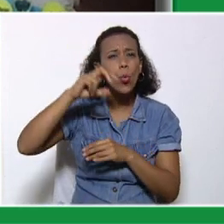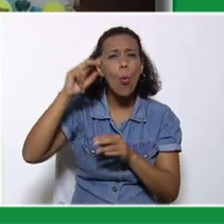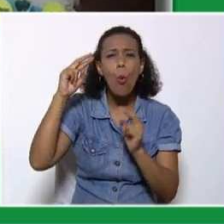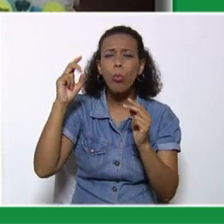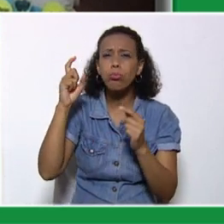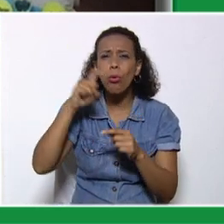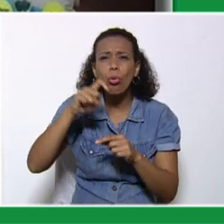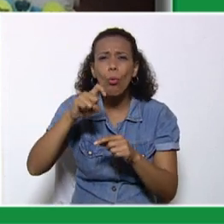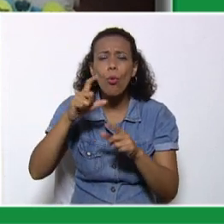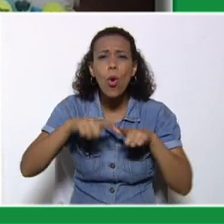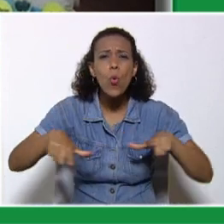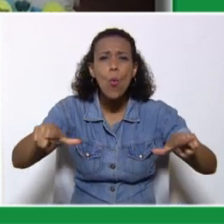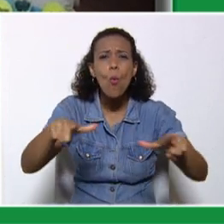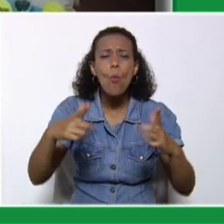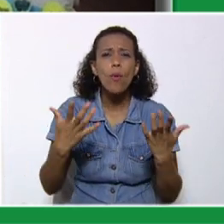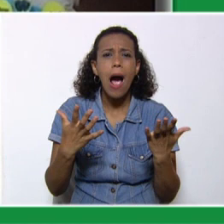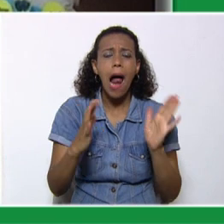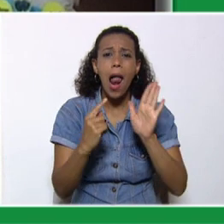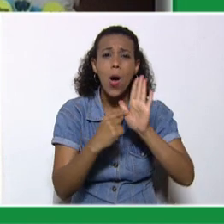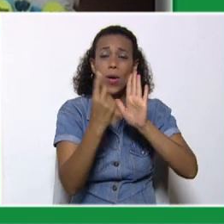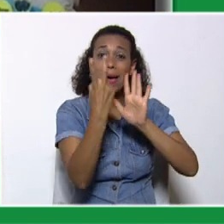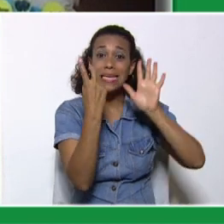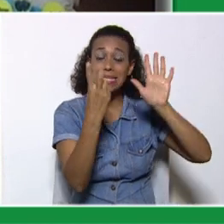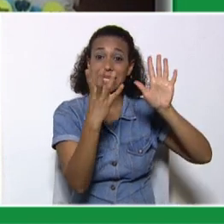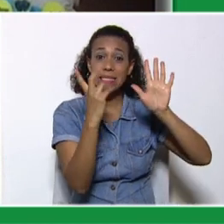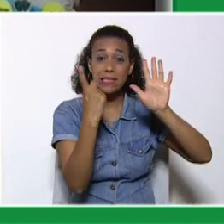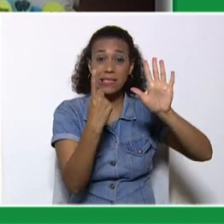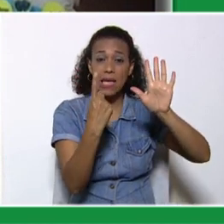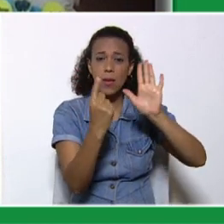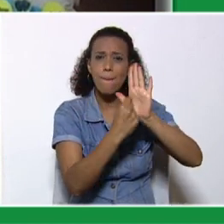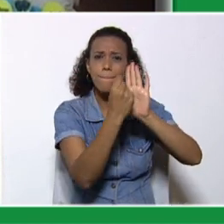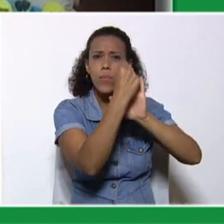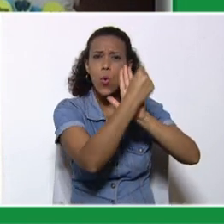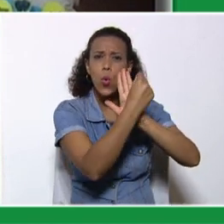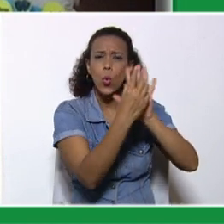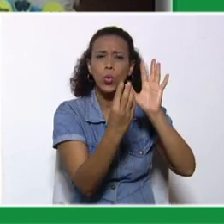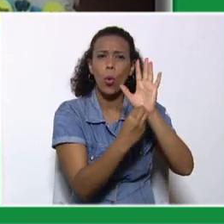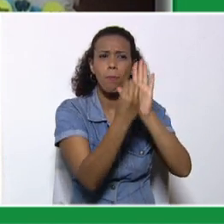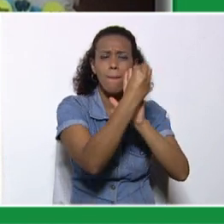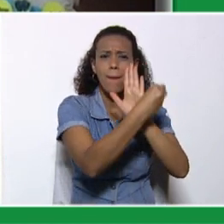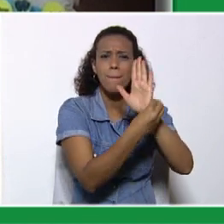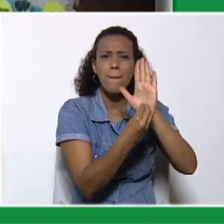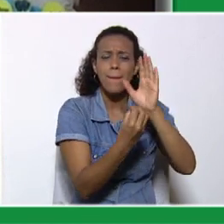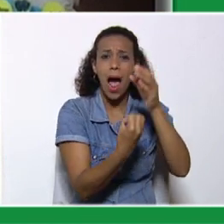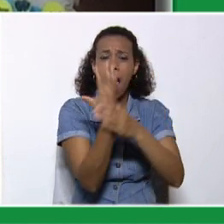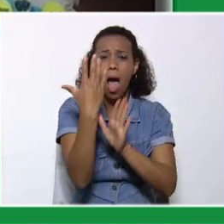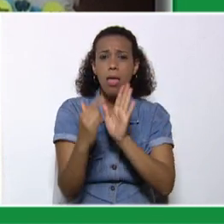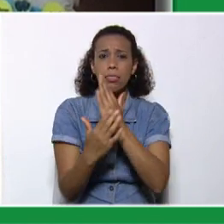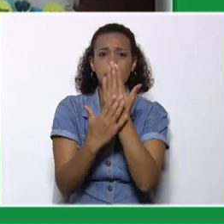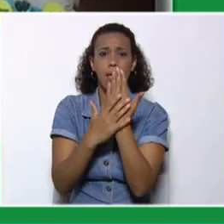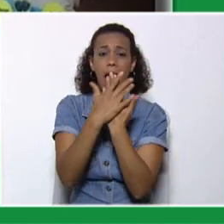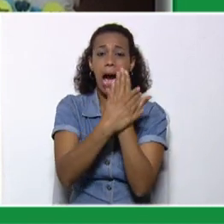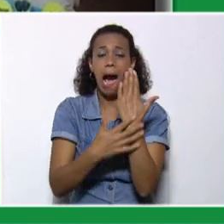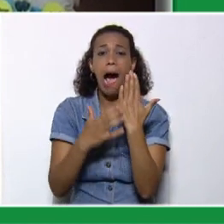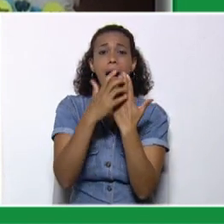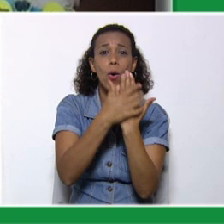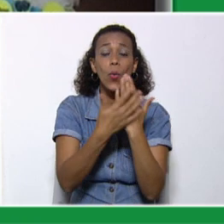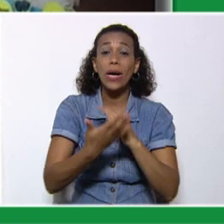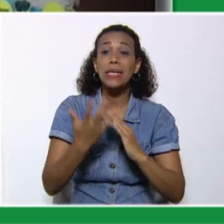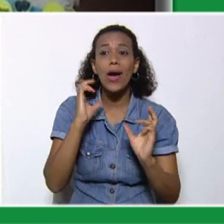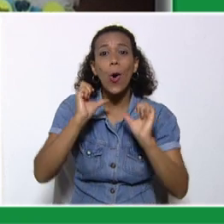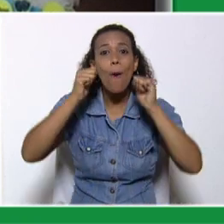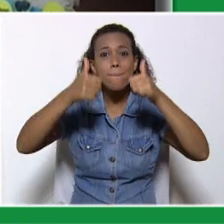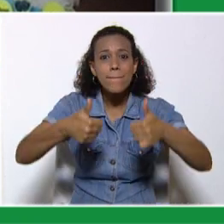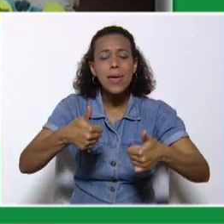la ubicación de estos 6 puntos y sus diferentes combinaciones, pues en este momento es que se